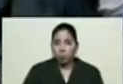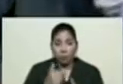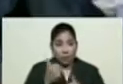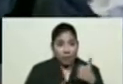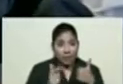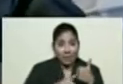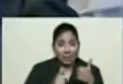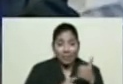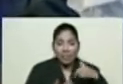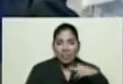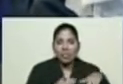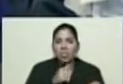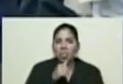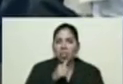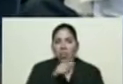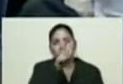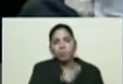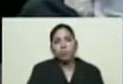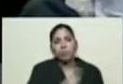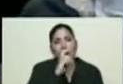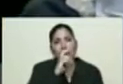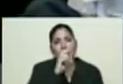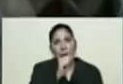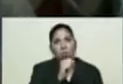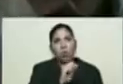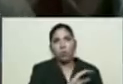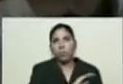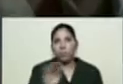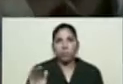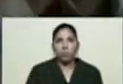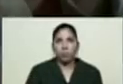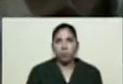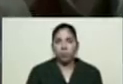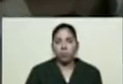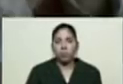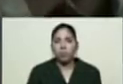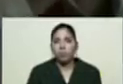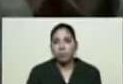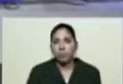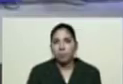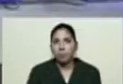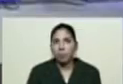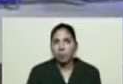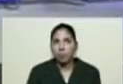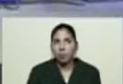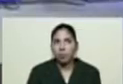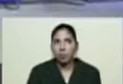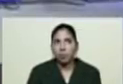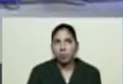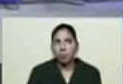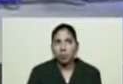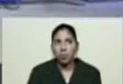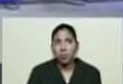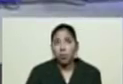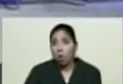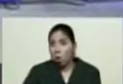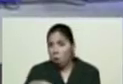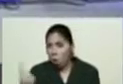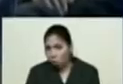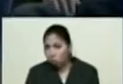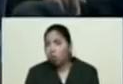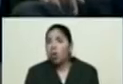Bolivariana es nuestro presidente Nicolás Maduro Moros. Y hay otros